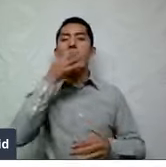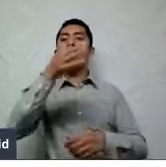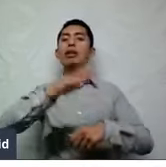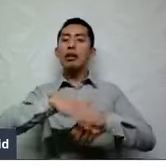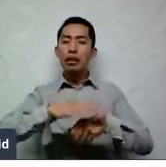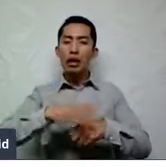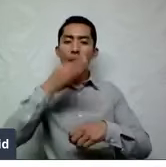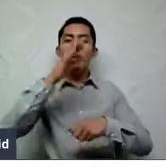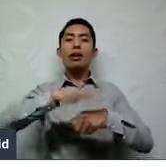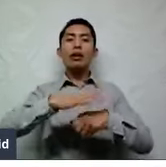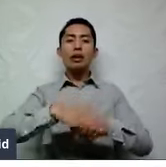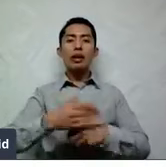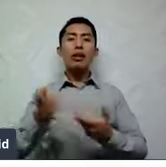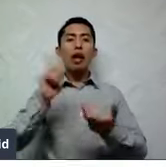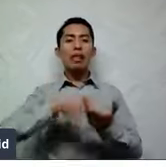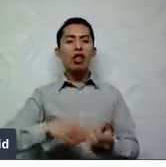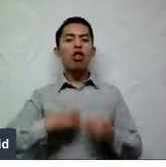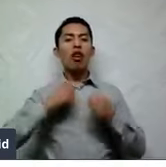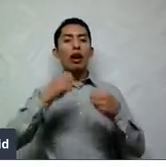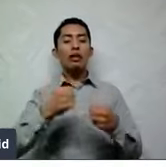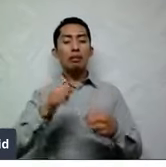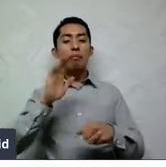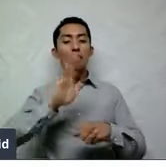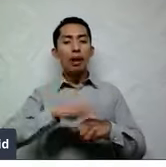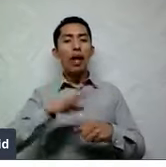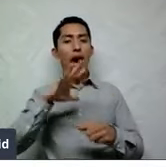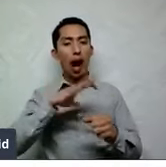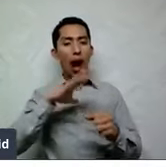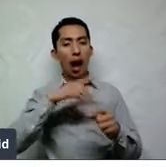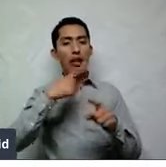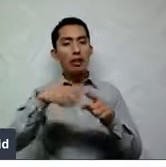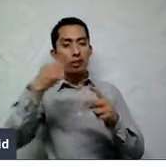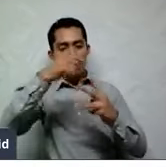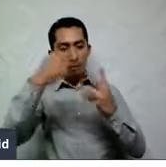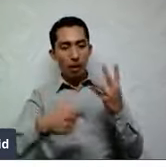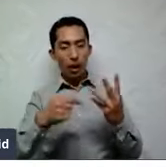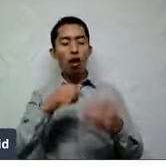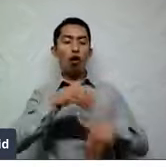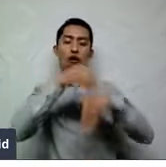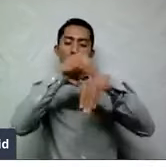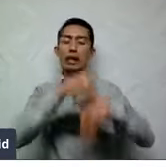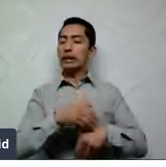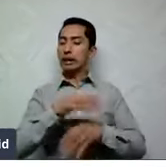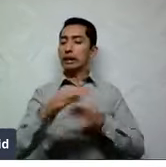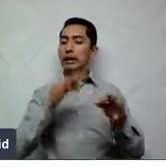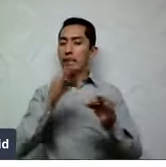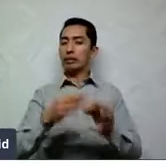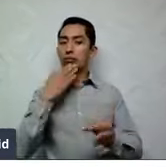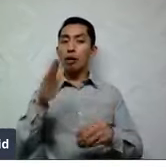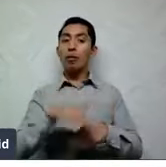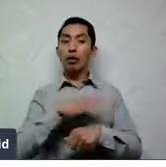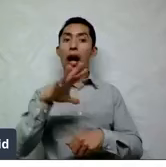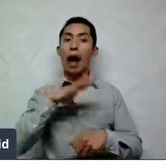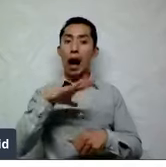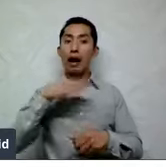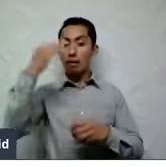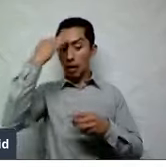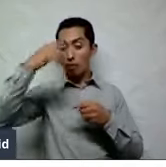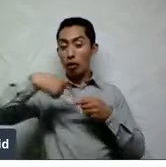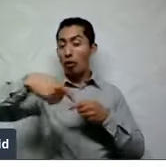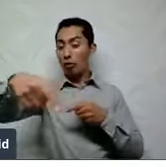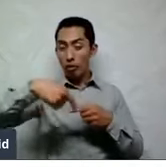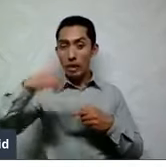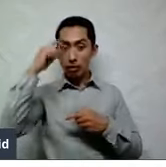que reforzar nuestras medidas, sobre todo porque se acerca un periodo muy difícil. El periodo